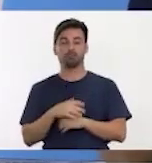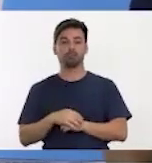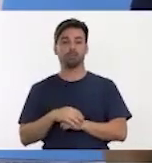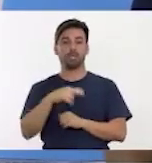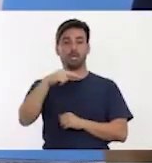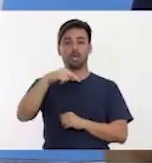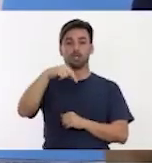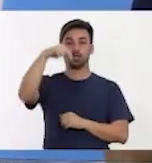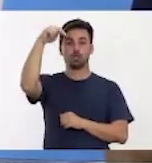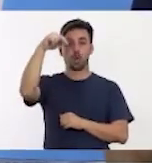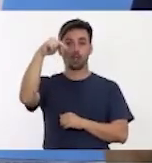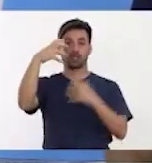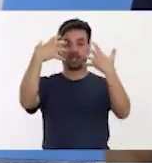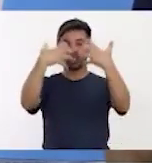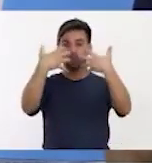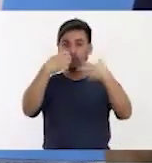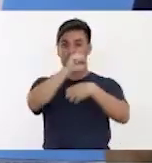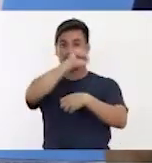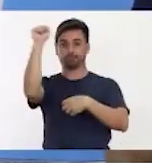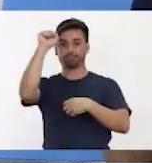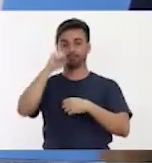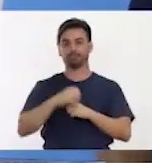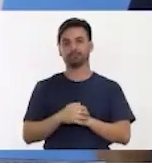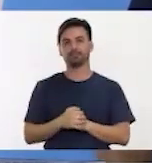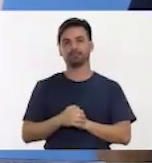donde triunfa el norte industrial,